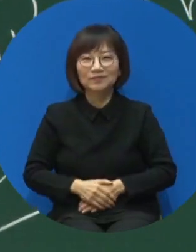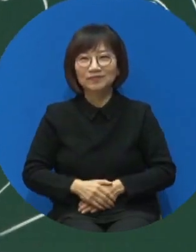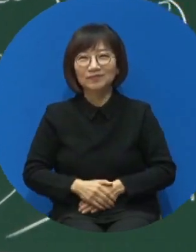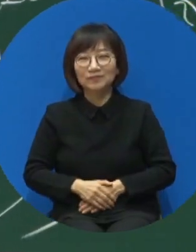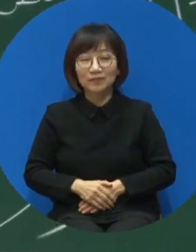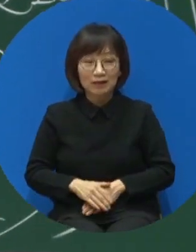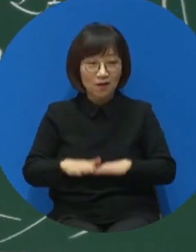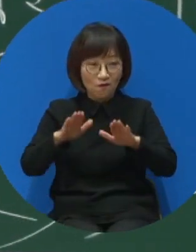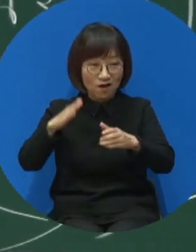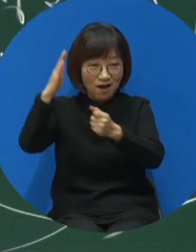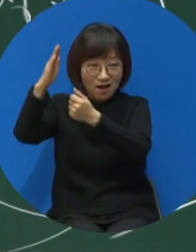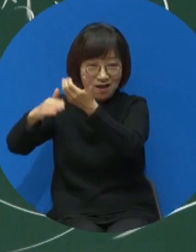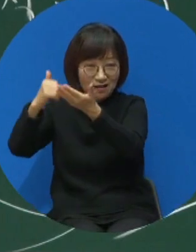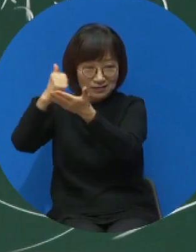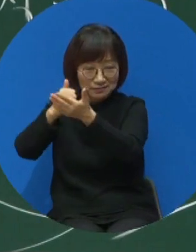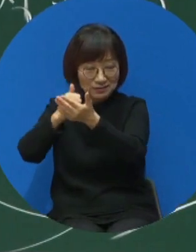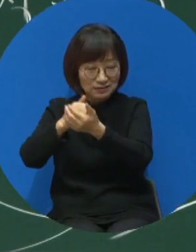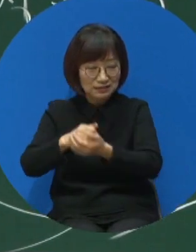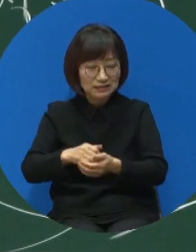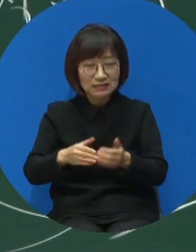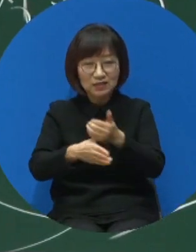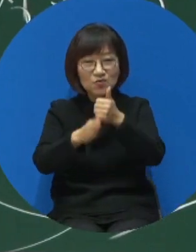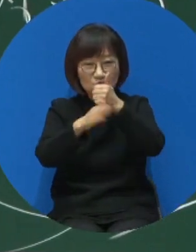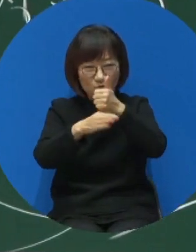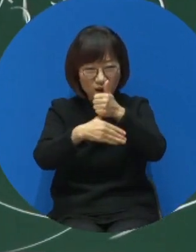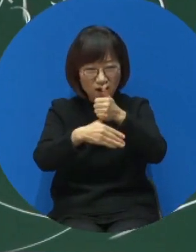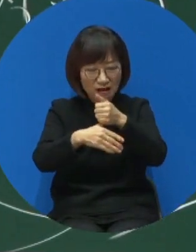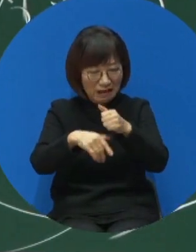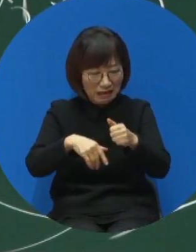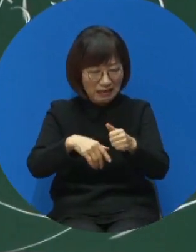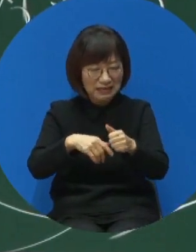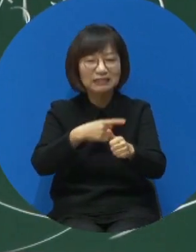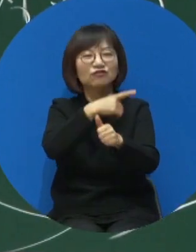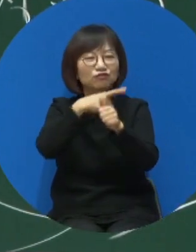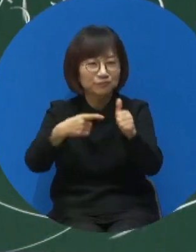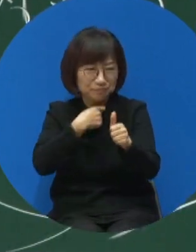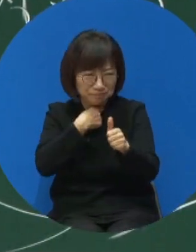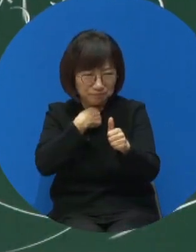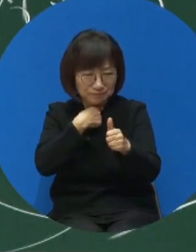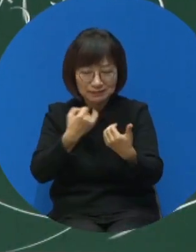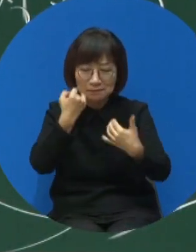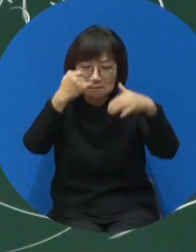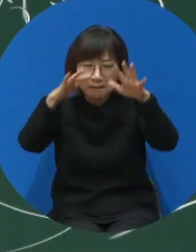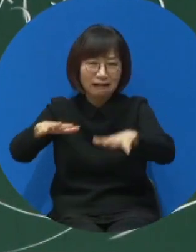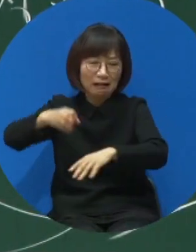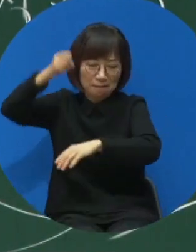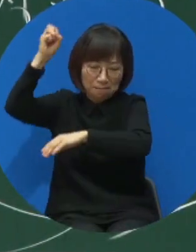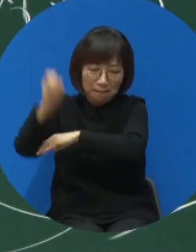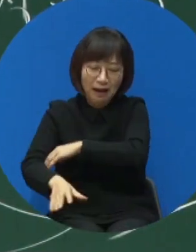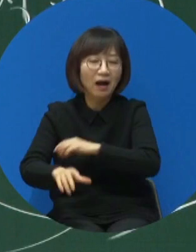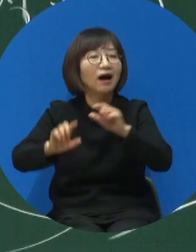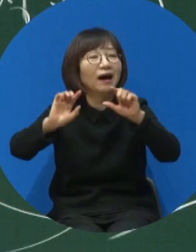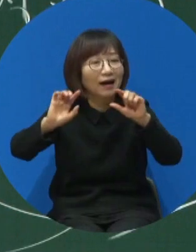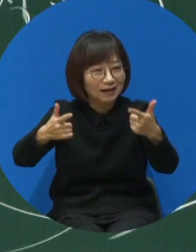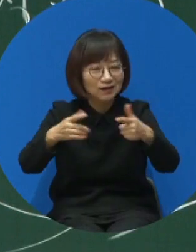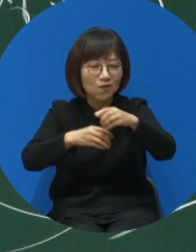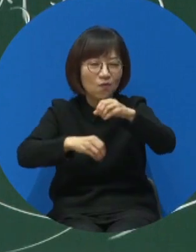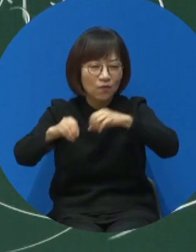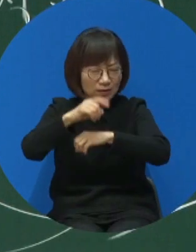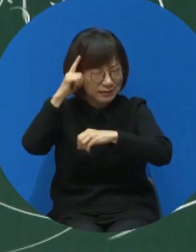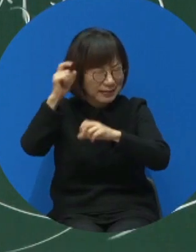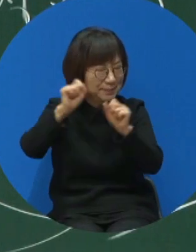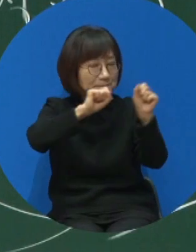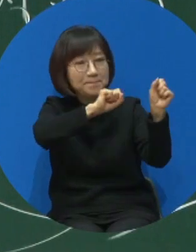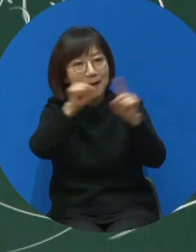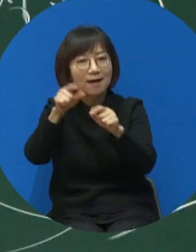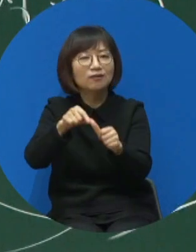unión donde un árbol en la demanda salir de un ponen huevo dios no le envió a una tempestad para matarla sino para salvarle jurí